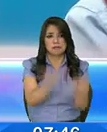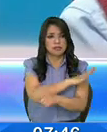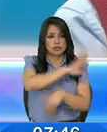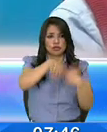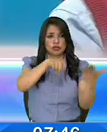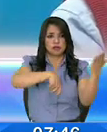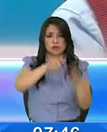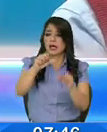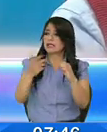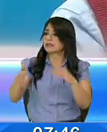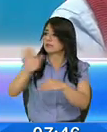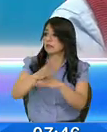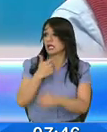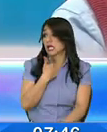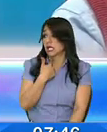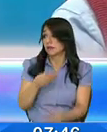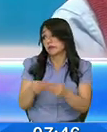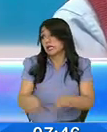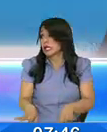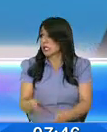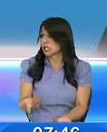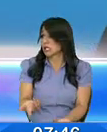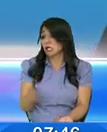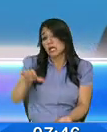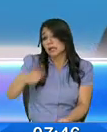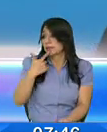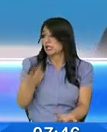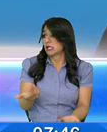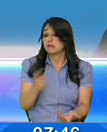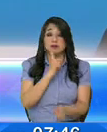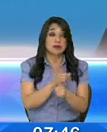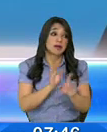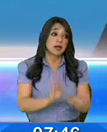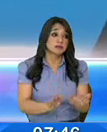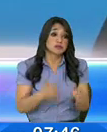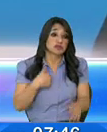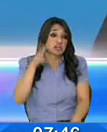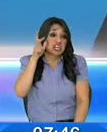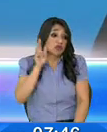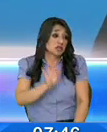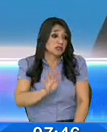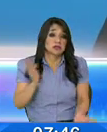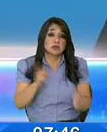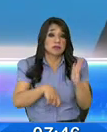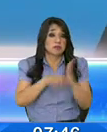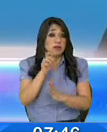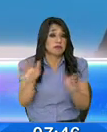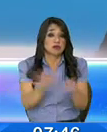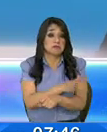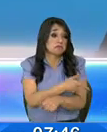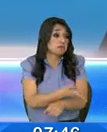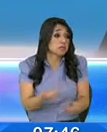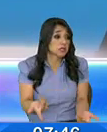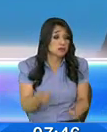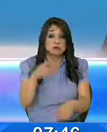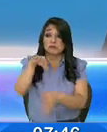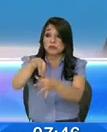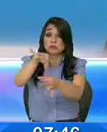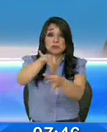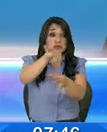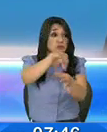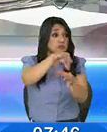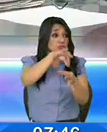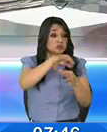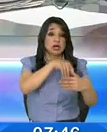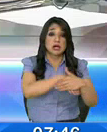la asamblea claro mire ese va a ser el escenario finalmente no porque sí si no hay votos por para